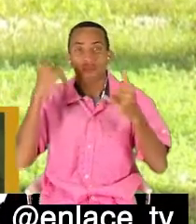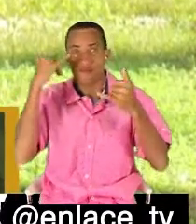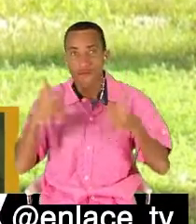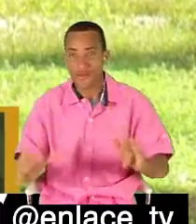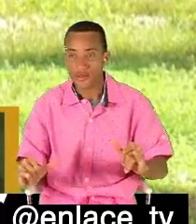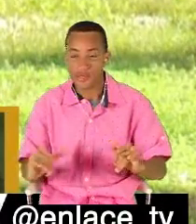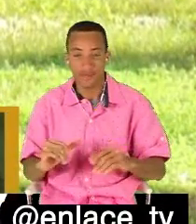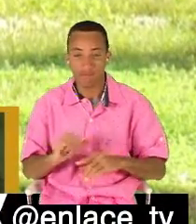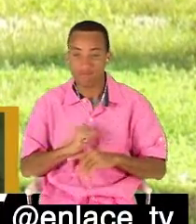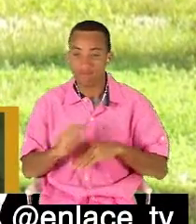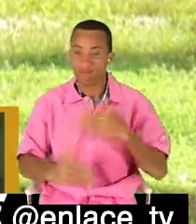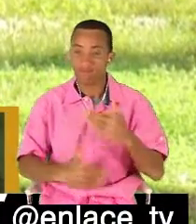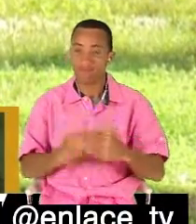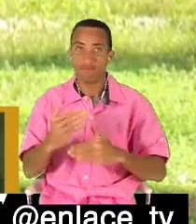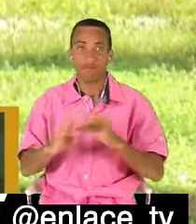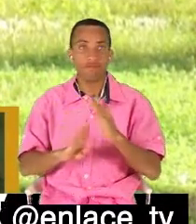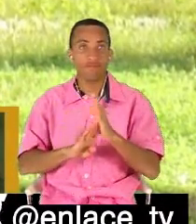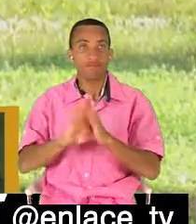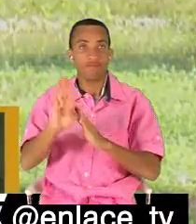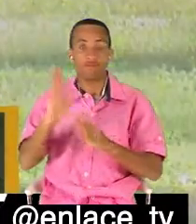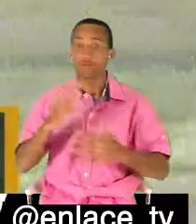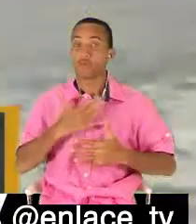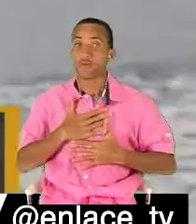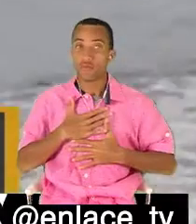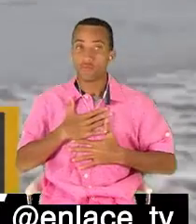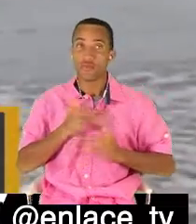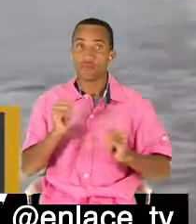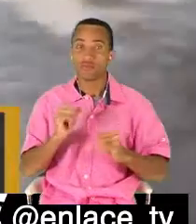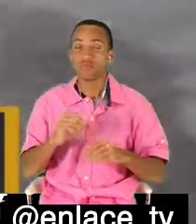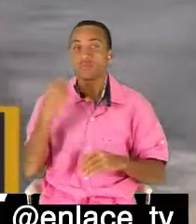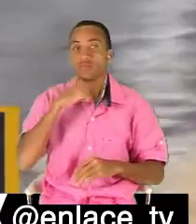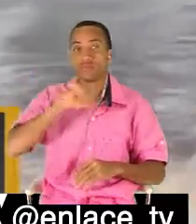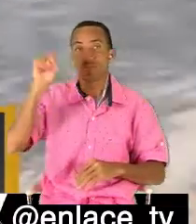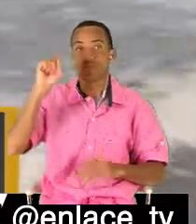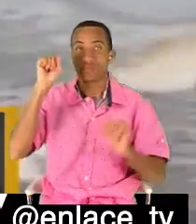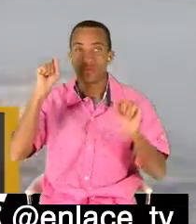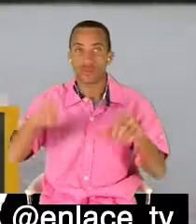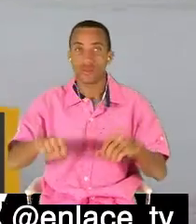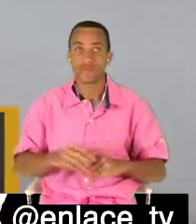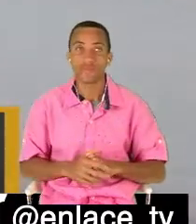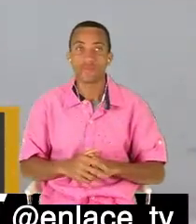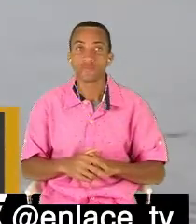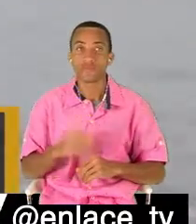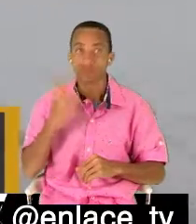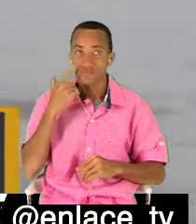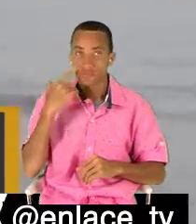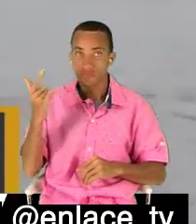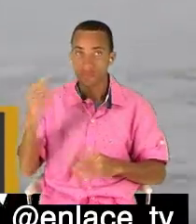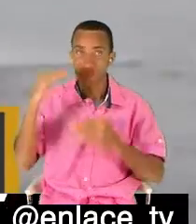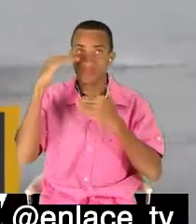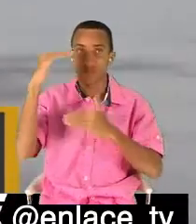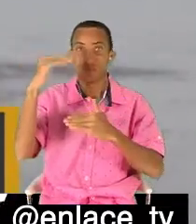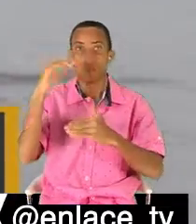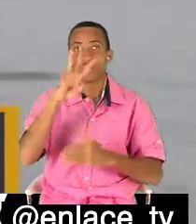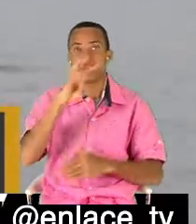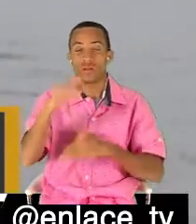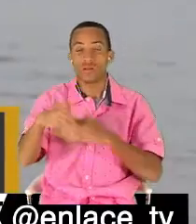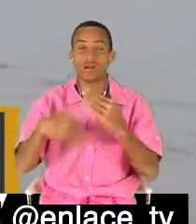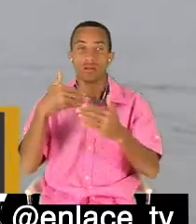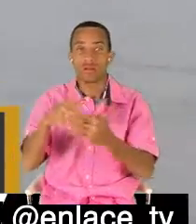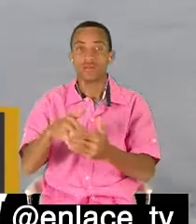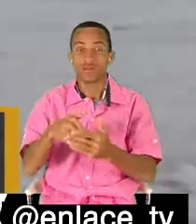acomodé y estaba feliz y pude ganar. La categoría de Juan José es para deportistas de 9 a 14 años de